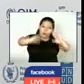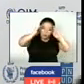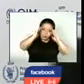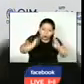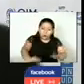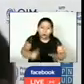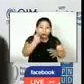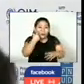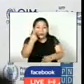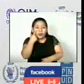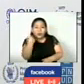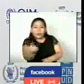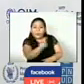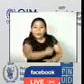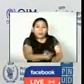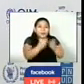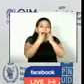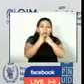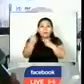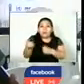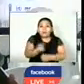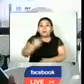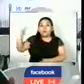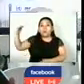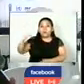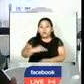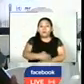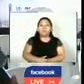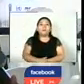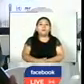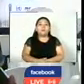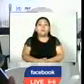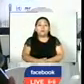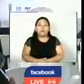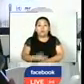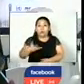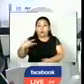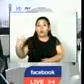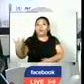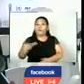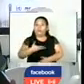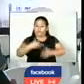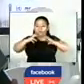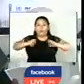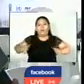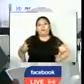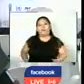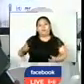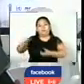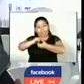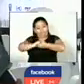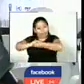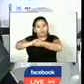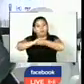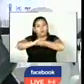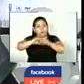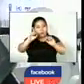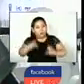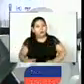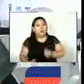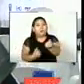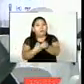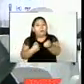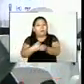resguardo para todas aquellas personas migrantes. Trabajamos de la mano del gobierno de El Salvador precisamente para apoyar a la